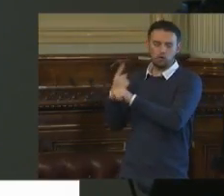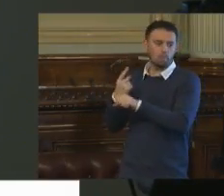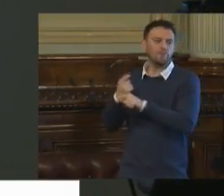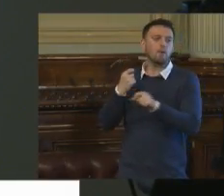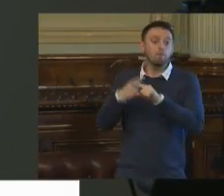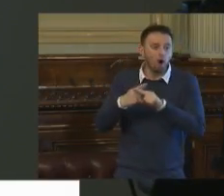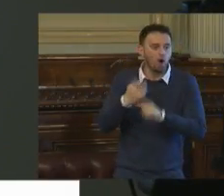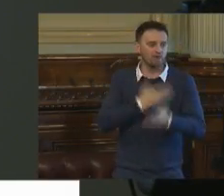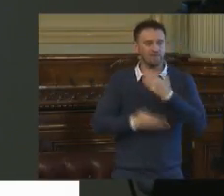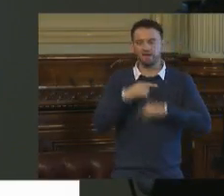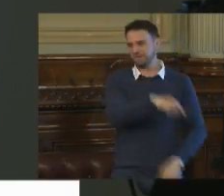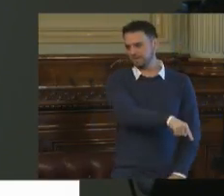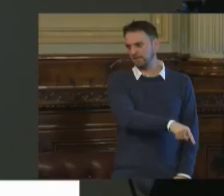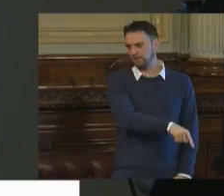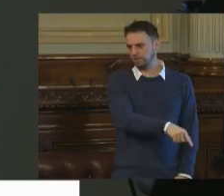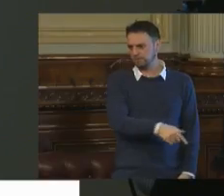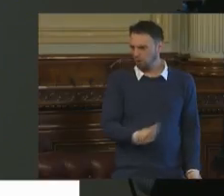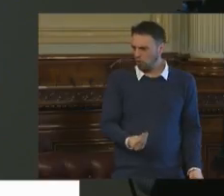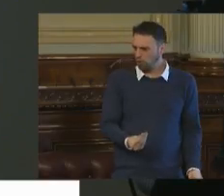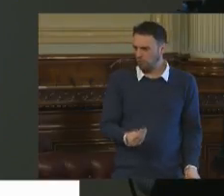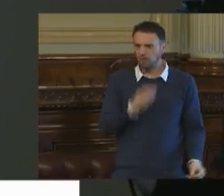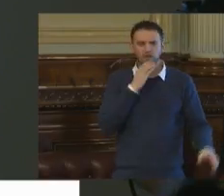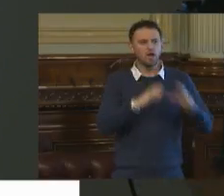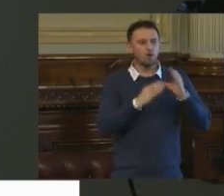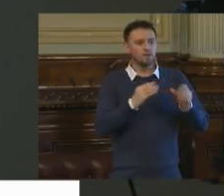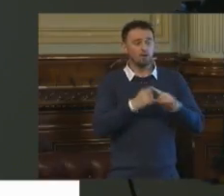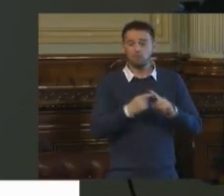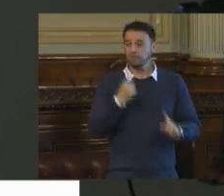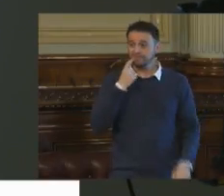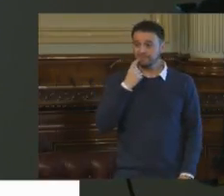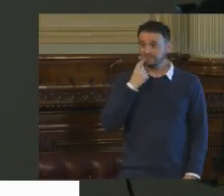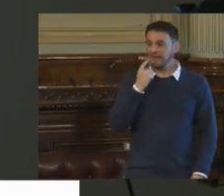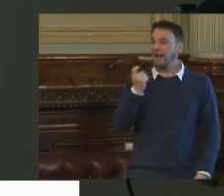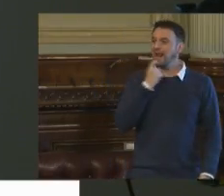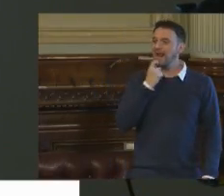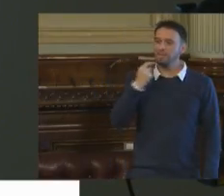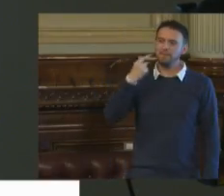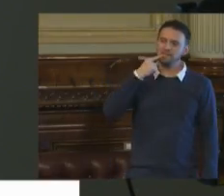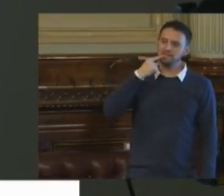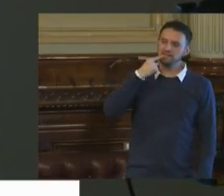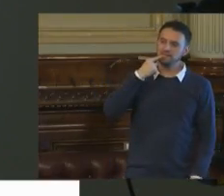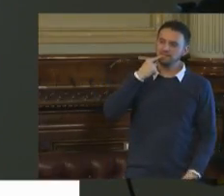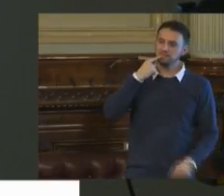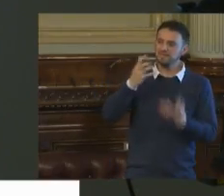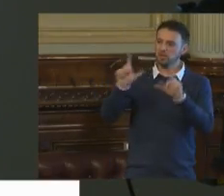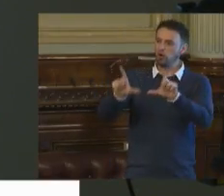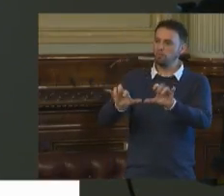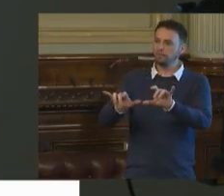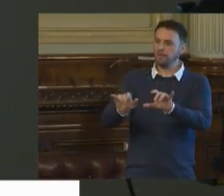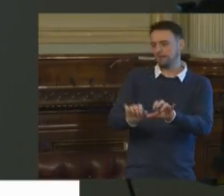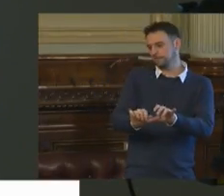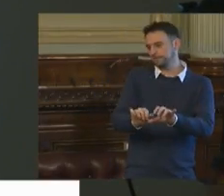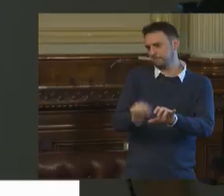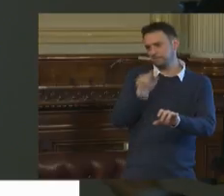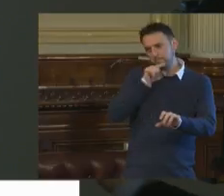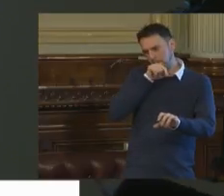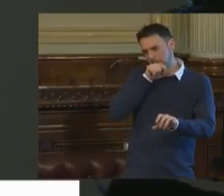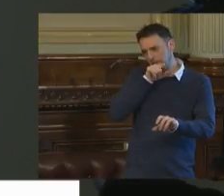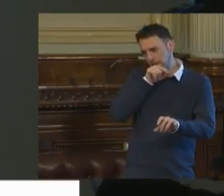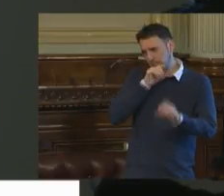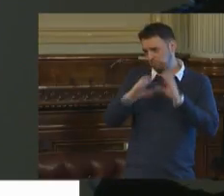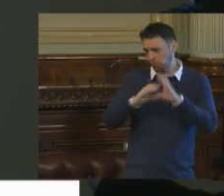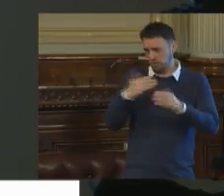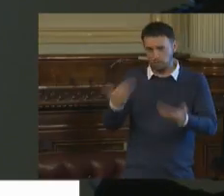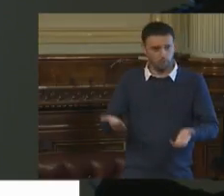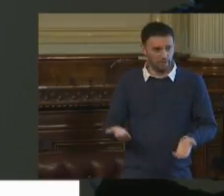no hubiera encontrado los medios para comunicarse como hace para estudiar para dar clases para dar conferencias para ser un miembro activo de